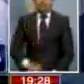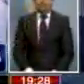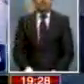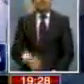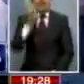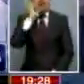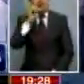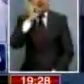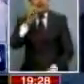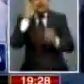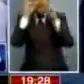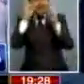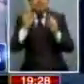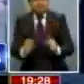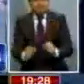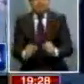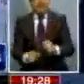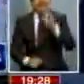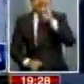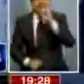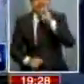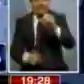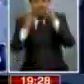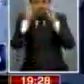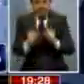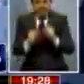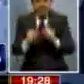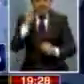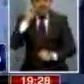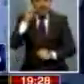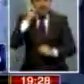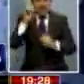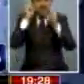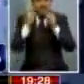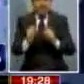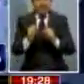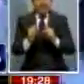¡Sí se puede! ¡Sí se puede!